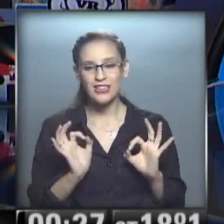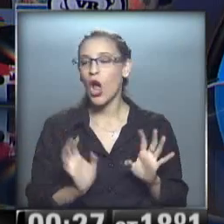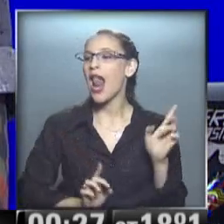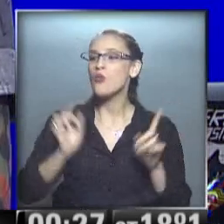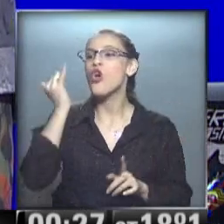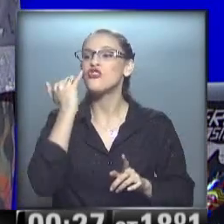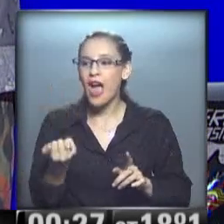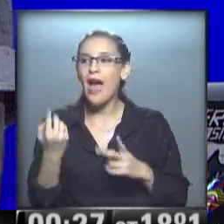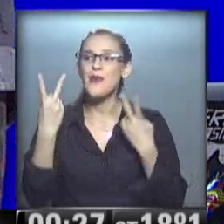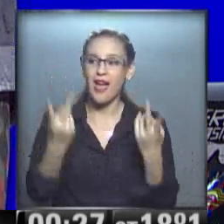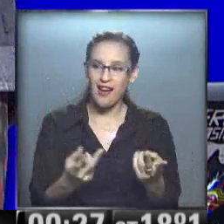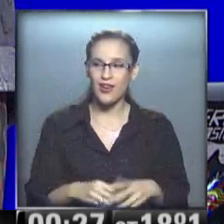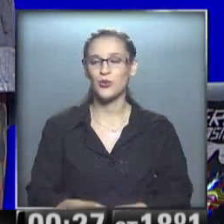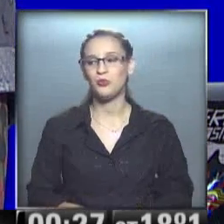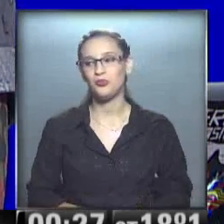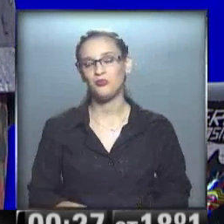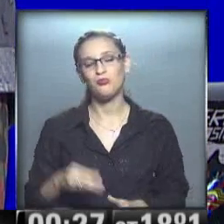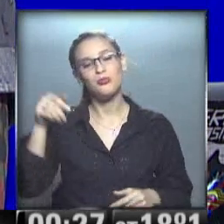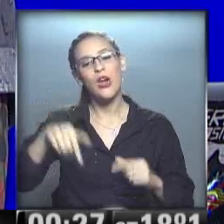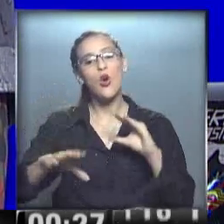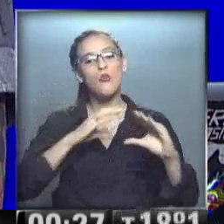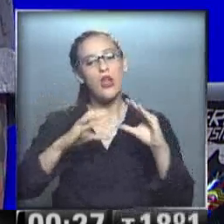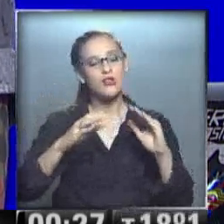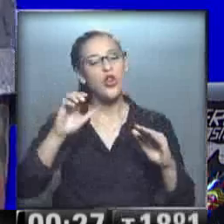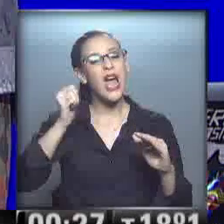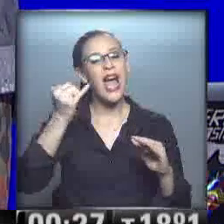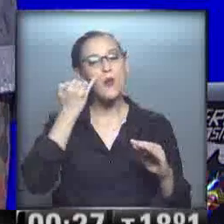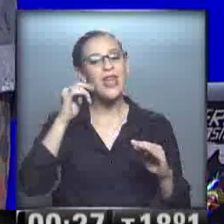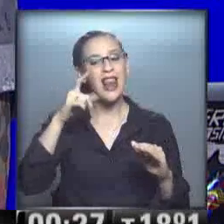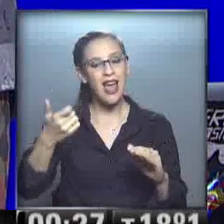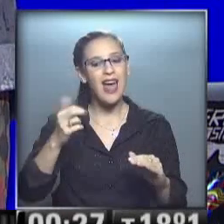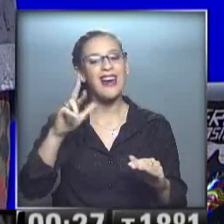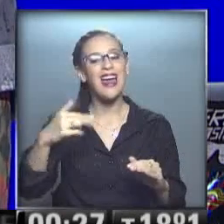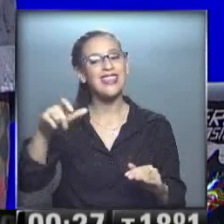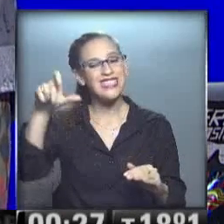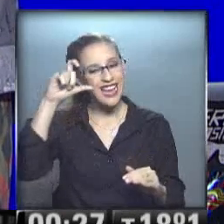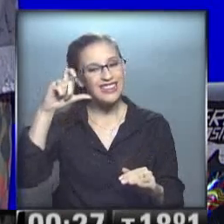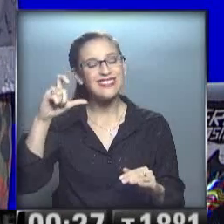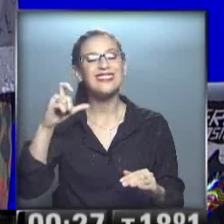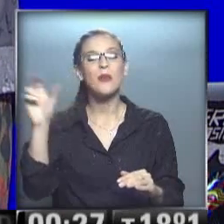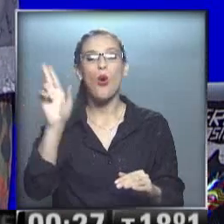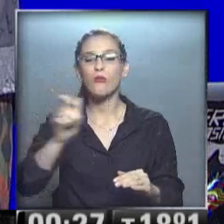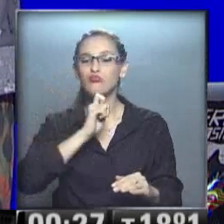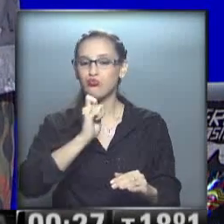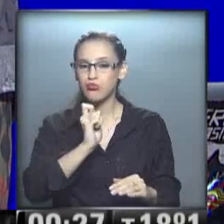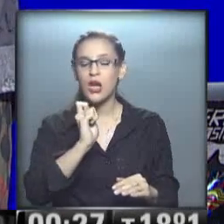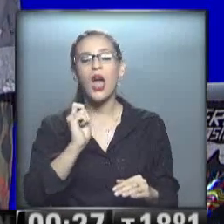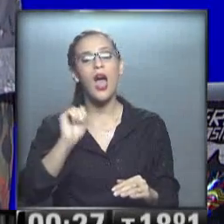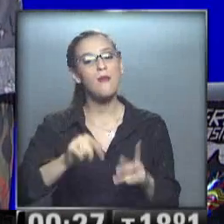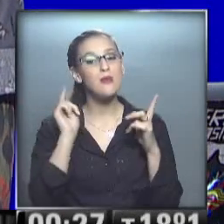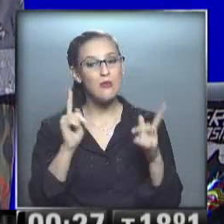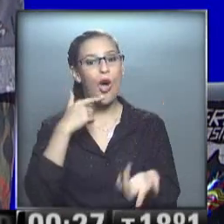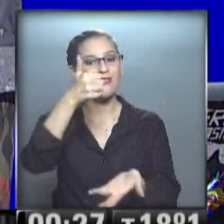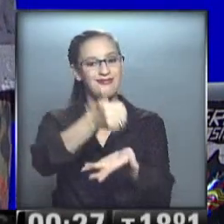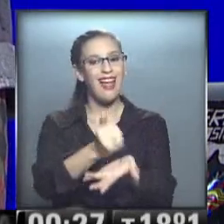allá. Pero estamos en comunicación con Gabriel Arradiche, que está al frente del equipo del noticiero de la televisión pública, que está allí precisamente